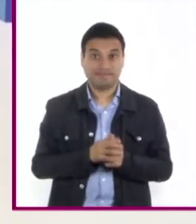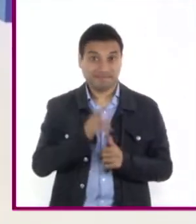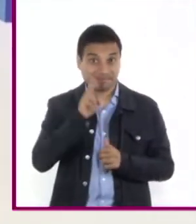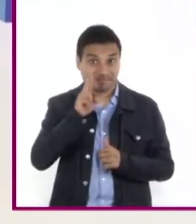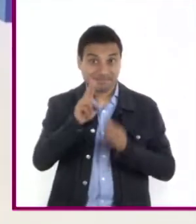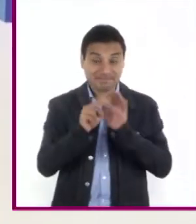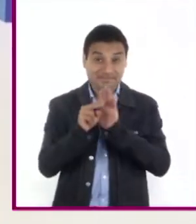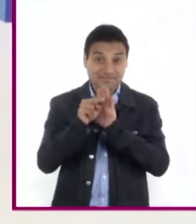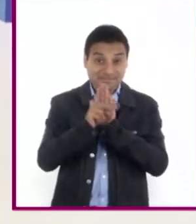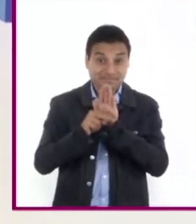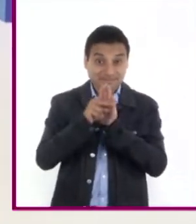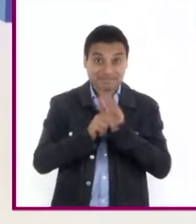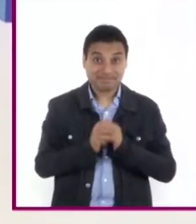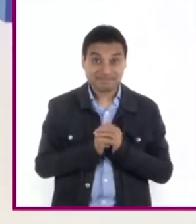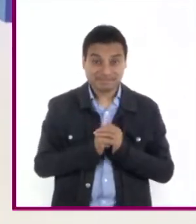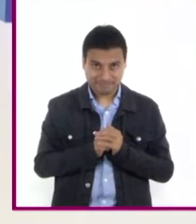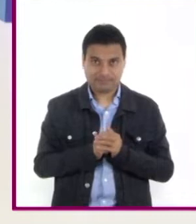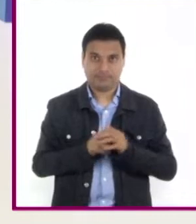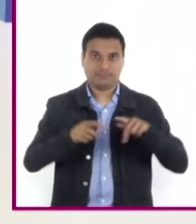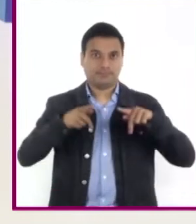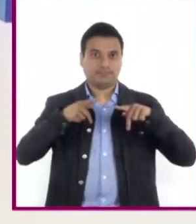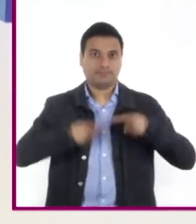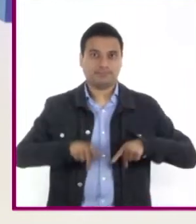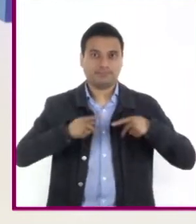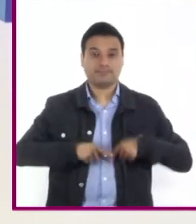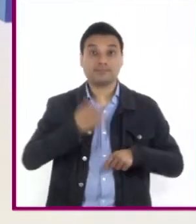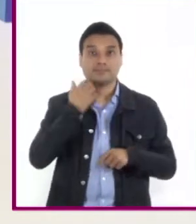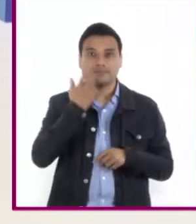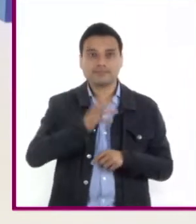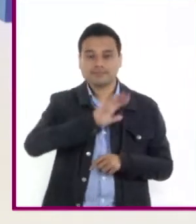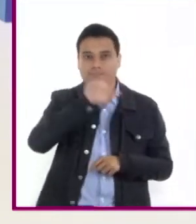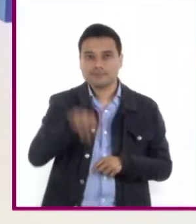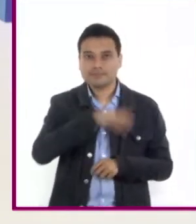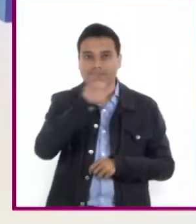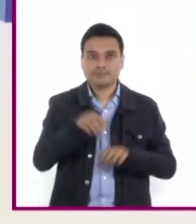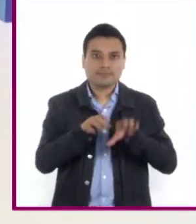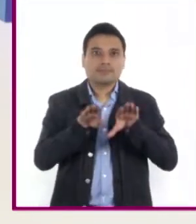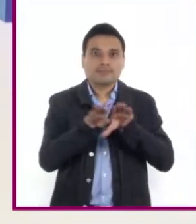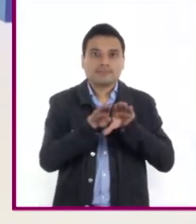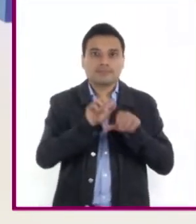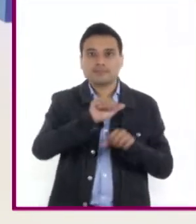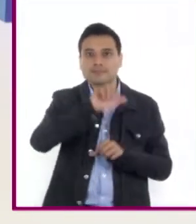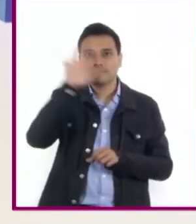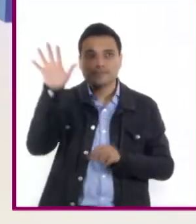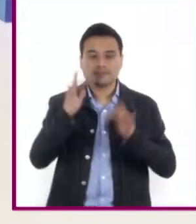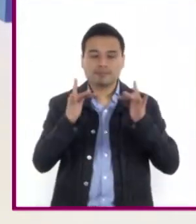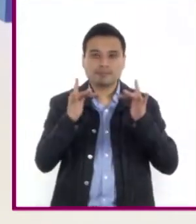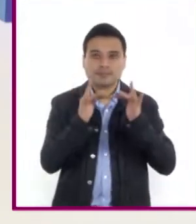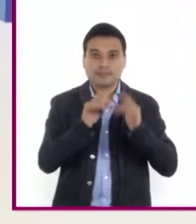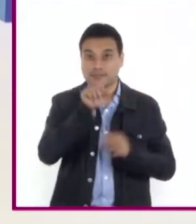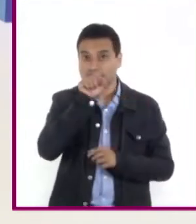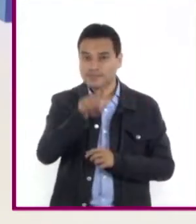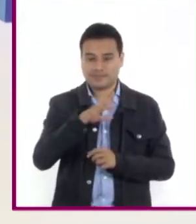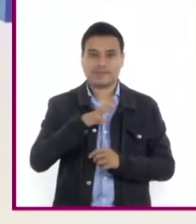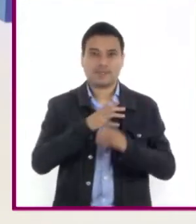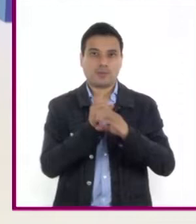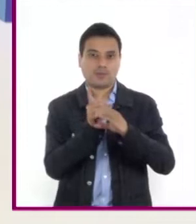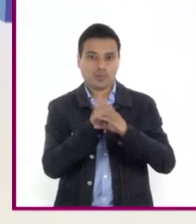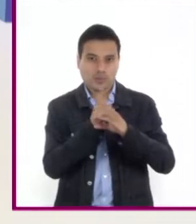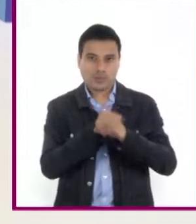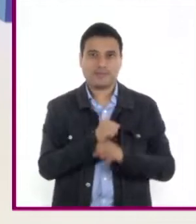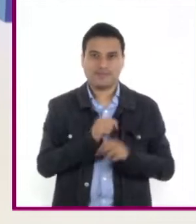video, la búsqueda de nuevas rutas comerciales con Asia y los avances tecnológicos como la brújula y